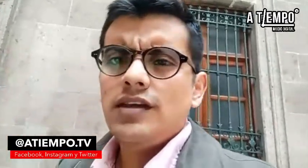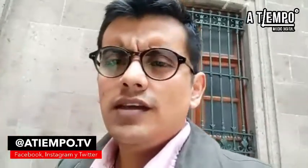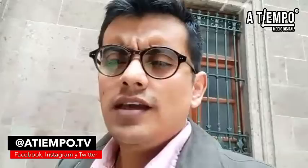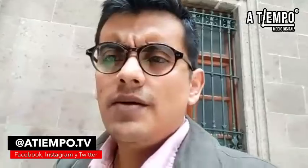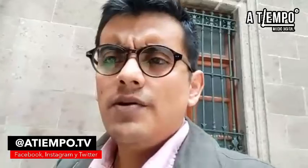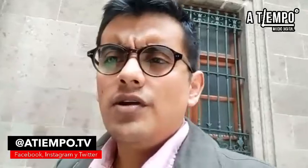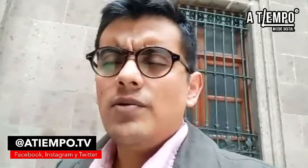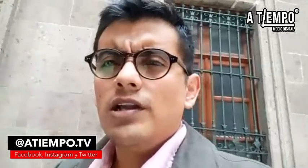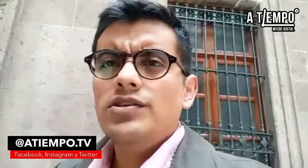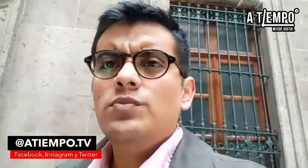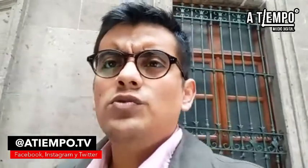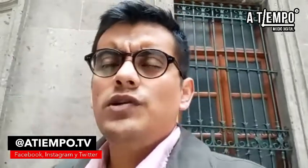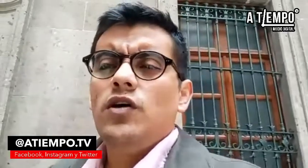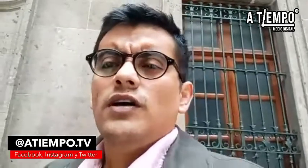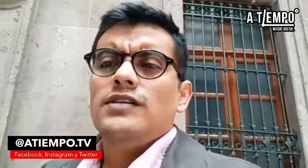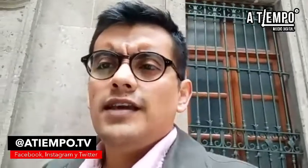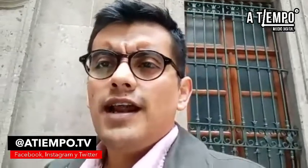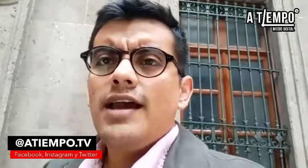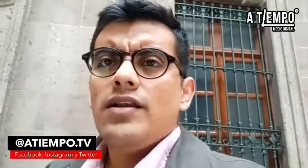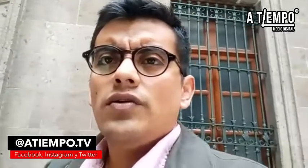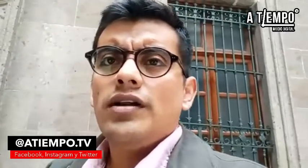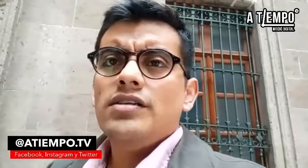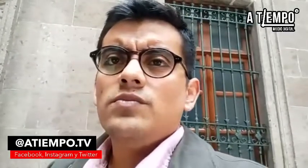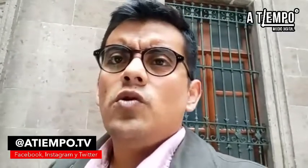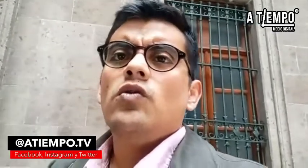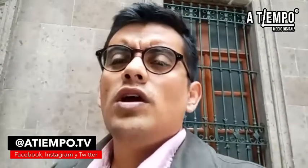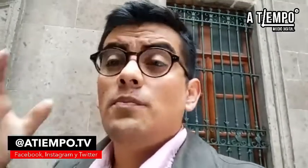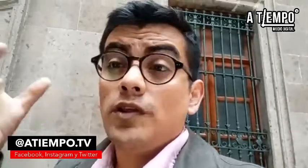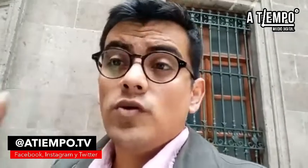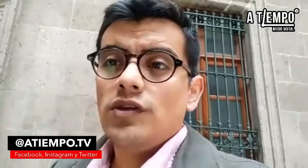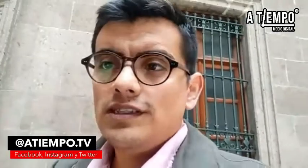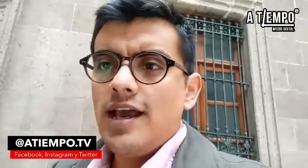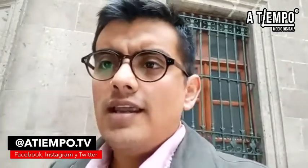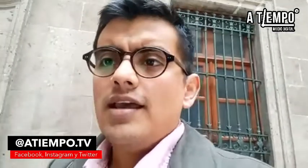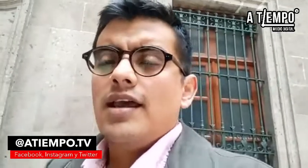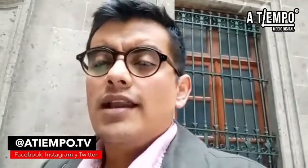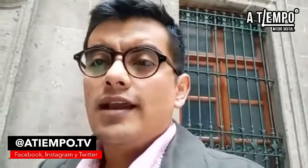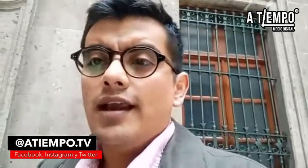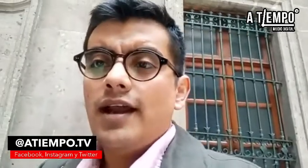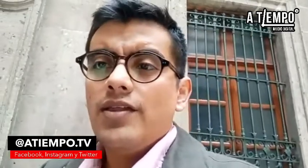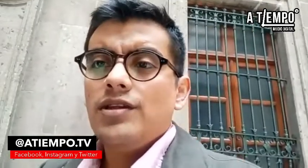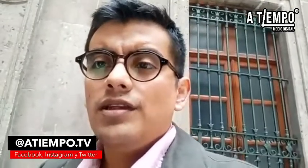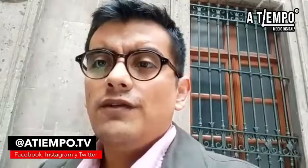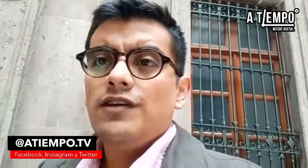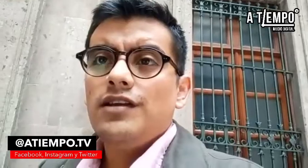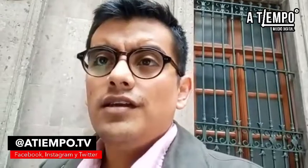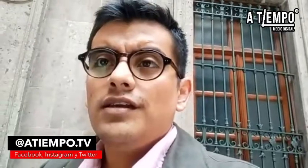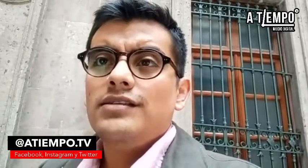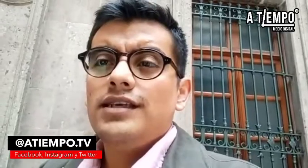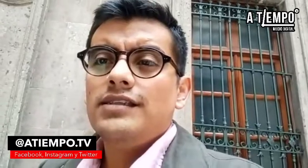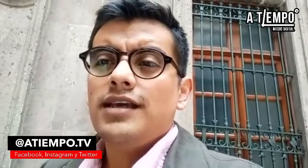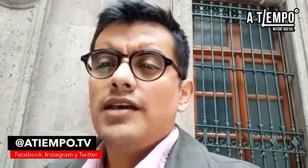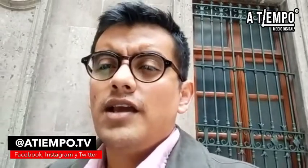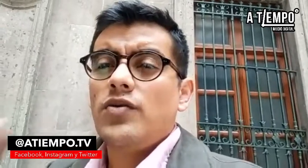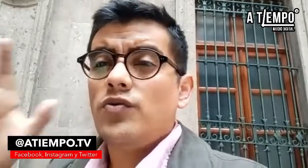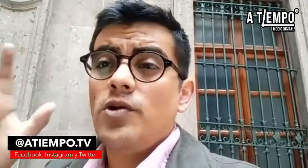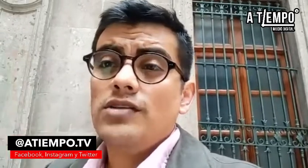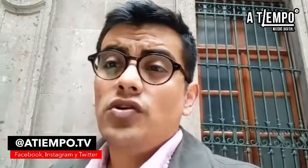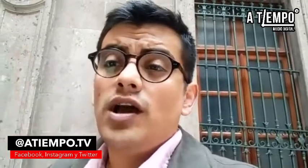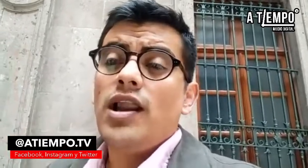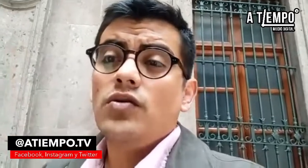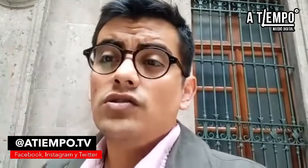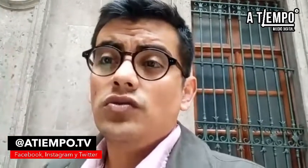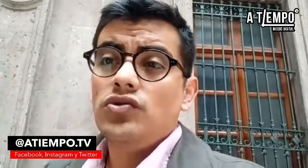dado caso de que llegue a haber una violación, pues bueno, será el organismo, el Poder Judicial, el encargado de definir si es que hay